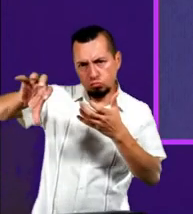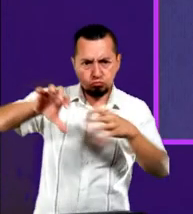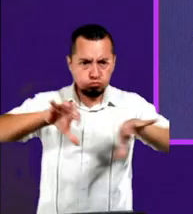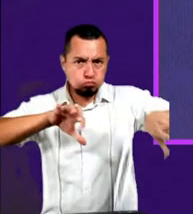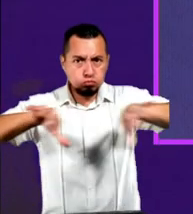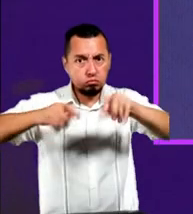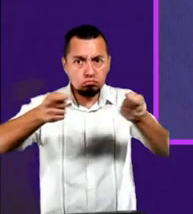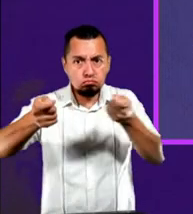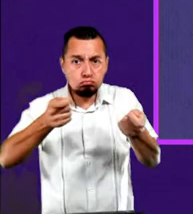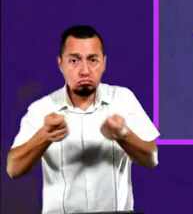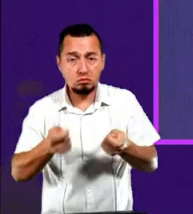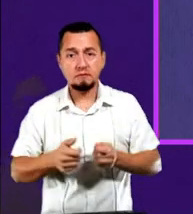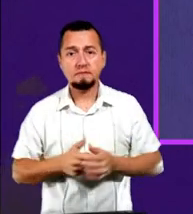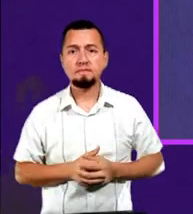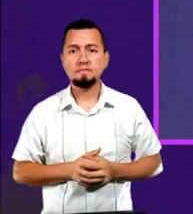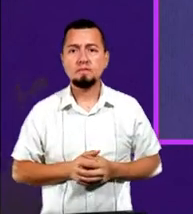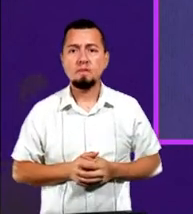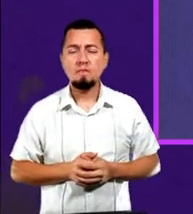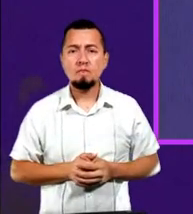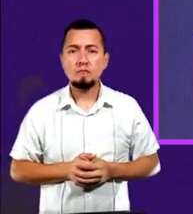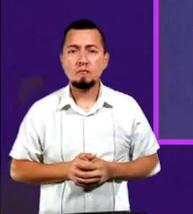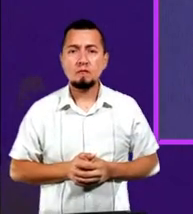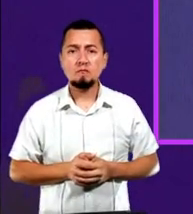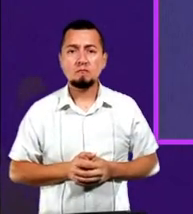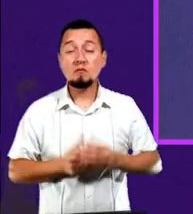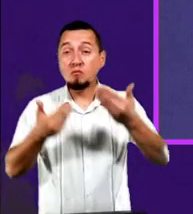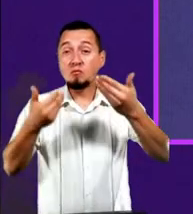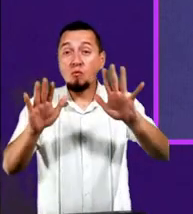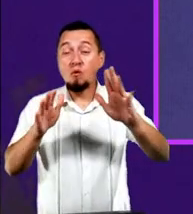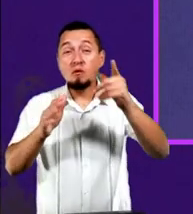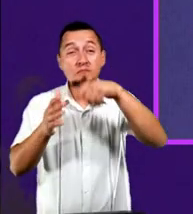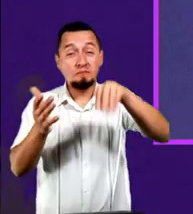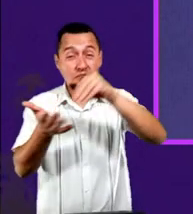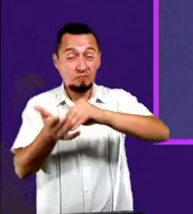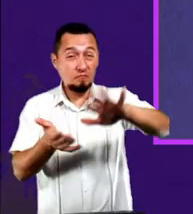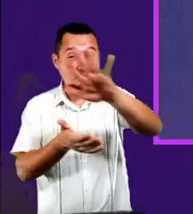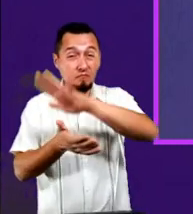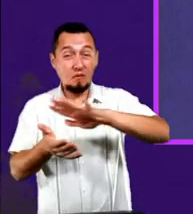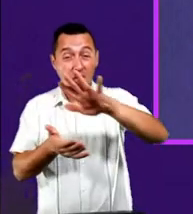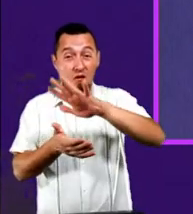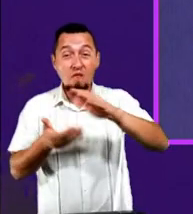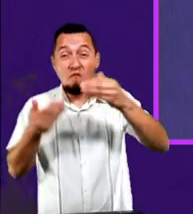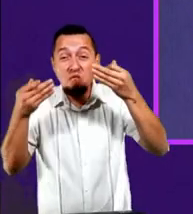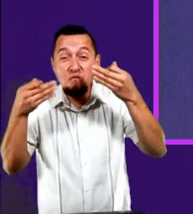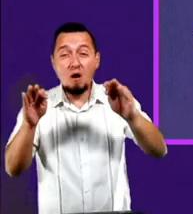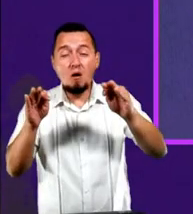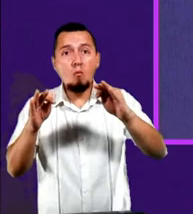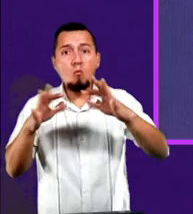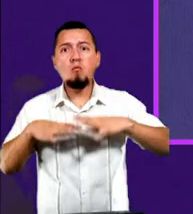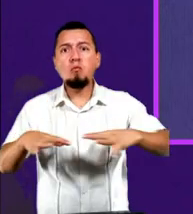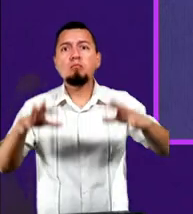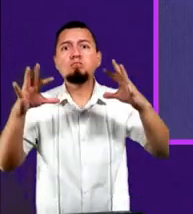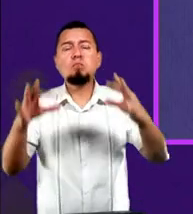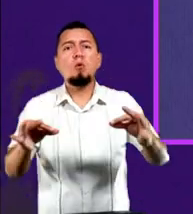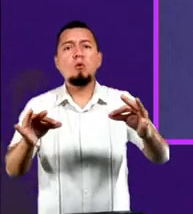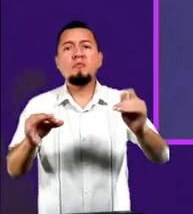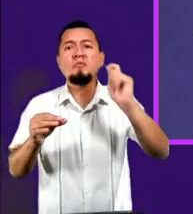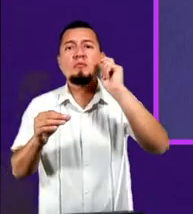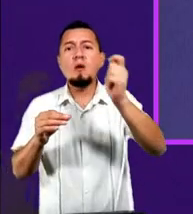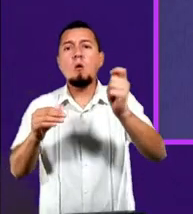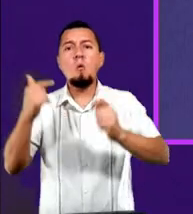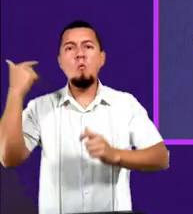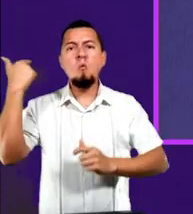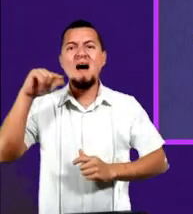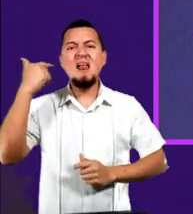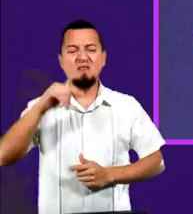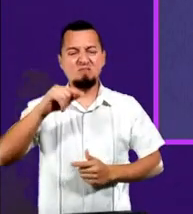Un hecho muy relevante fue la fundación de Guadalajara, que ocurrió en el